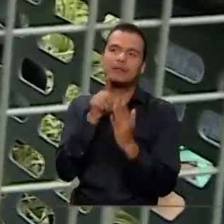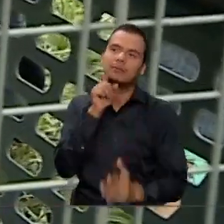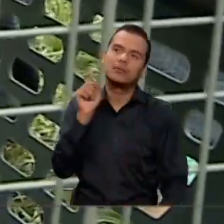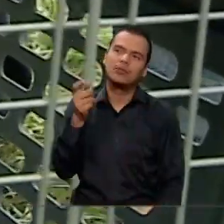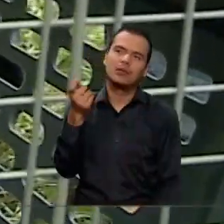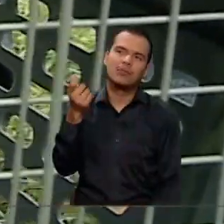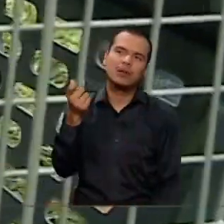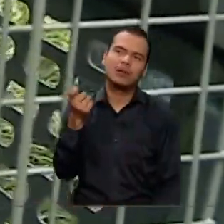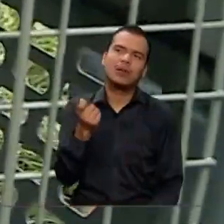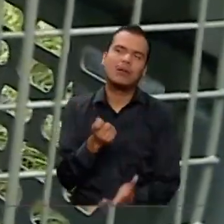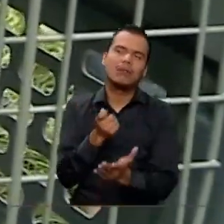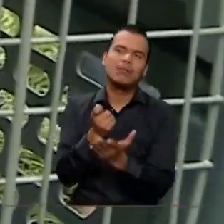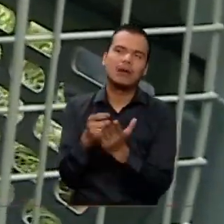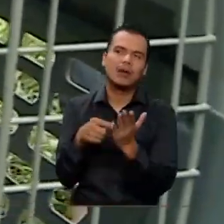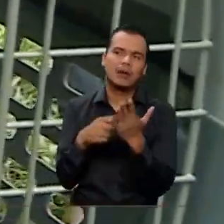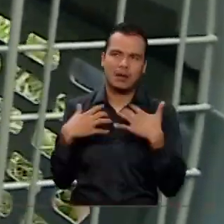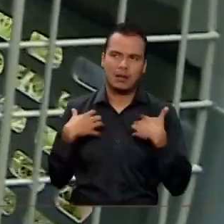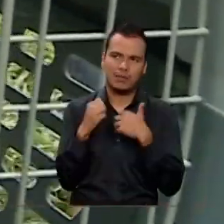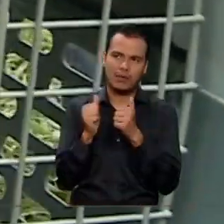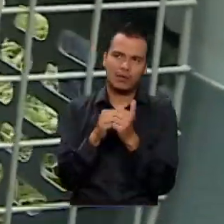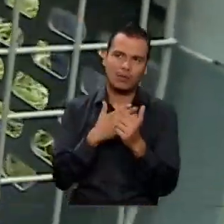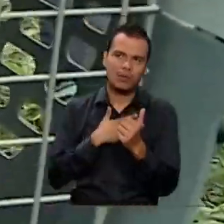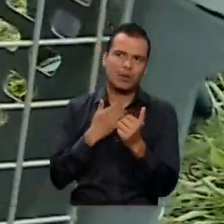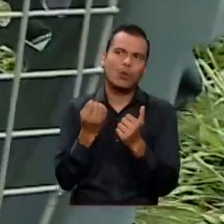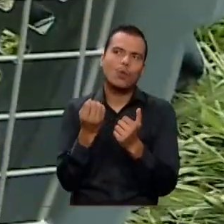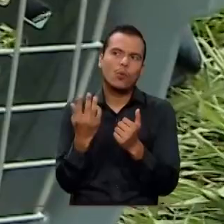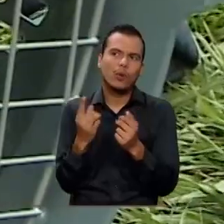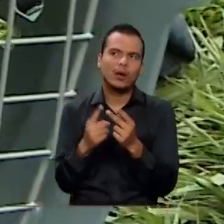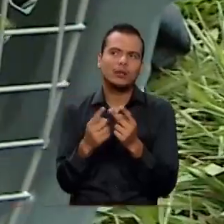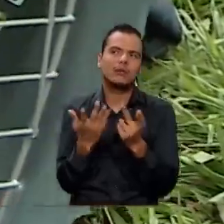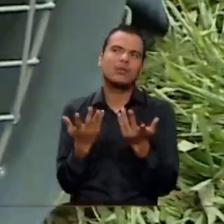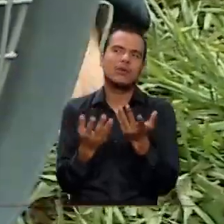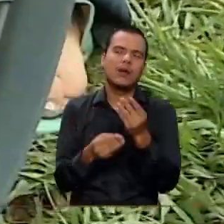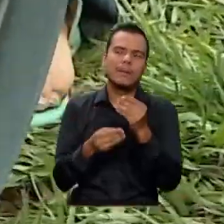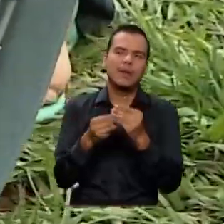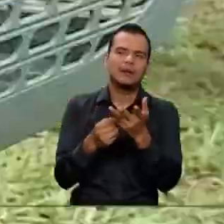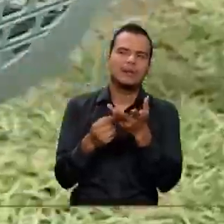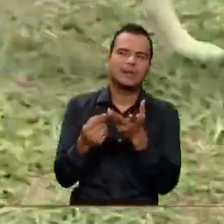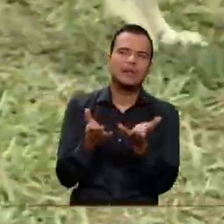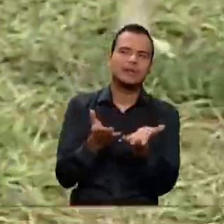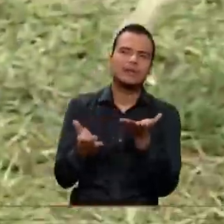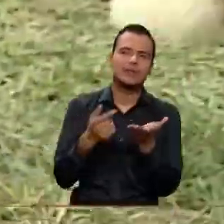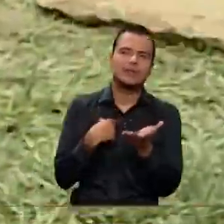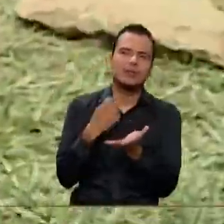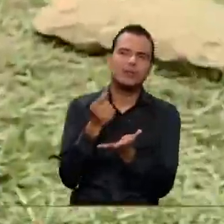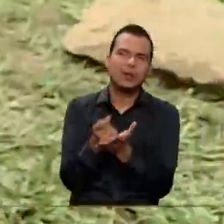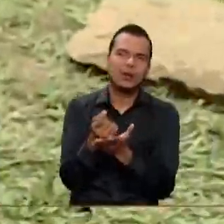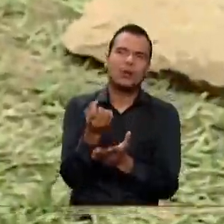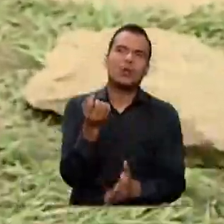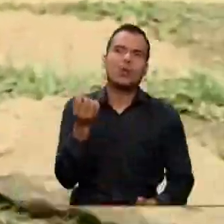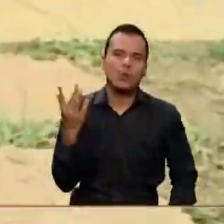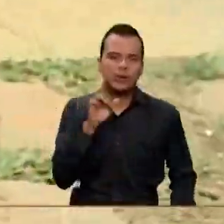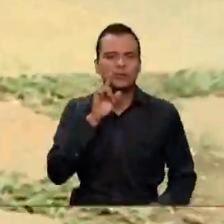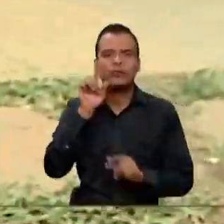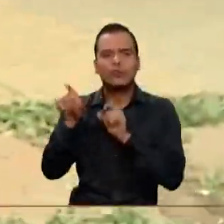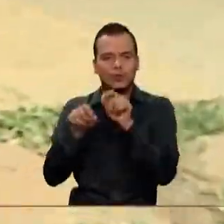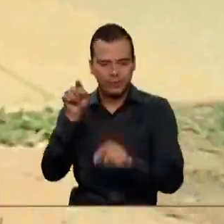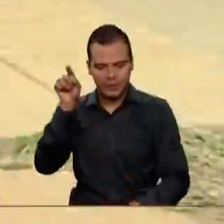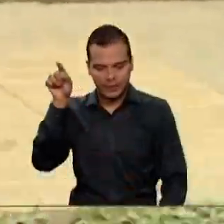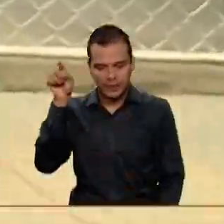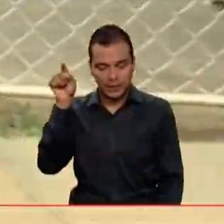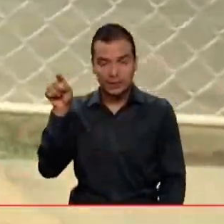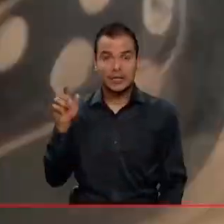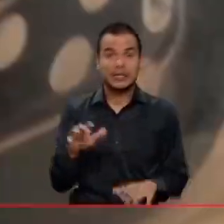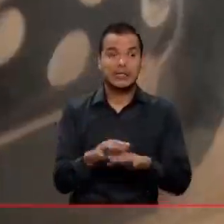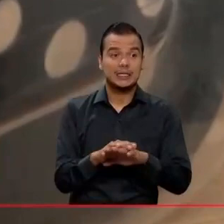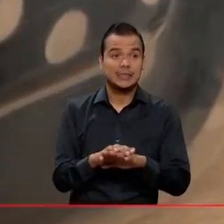esos servicios adicionales que va a adquirir, entre ellos el transporte de su mascota. Tendrá que verificar esas condiciones que